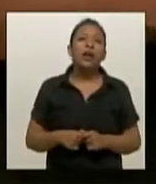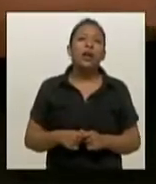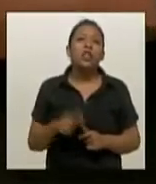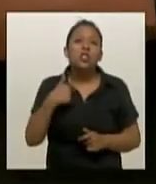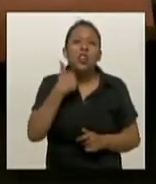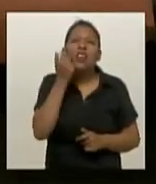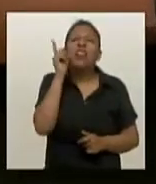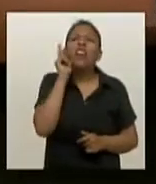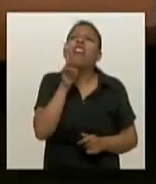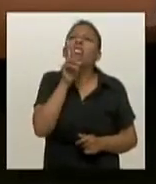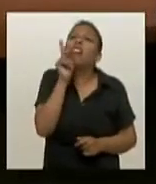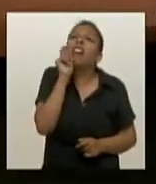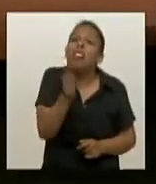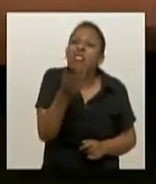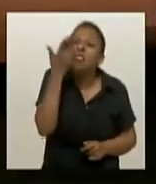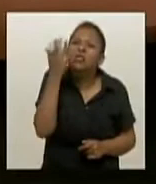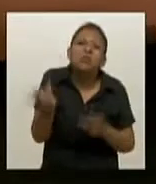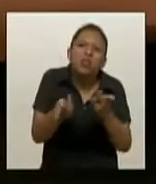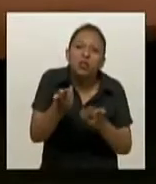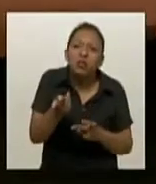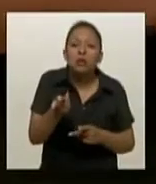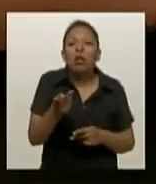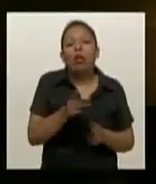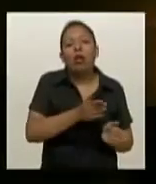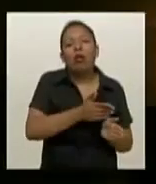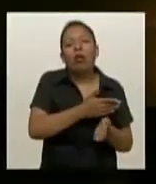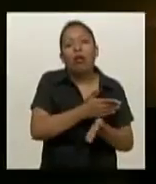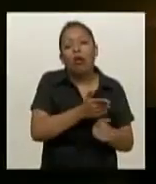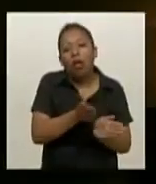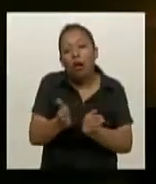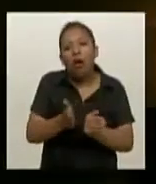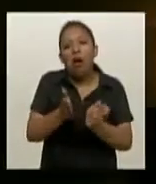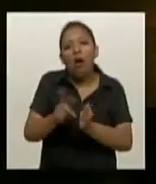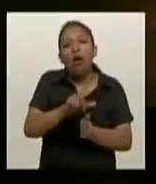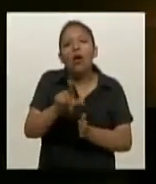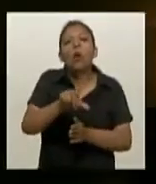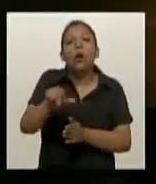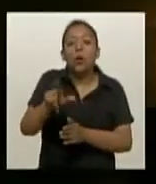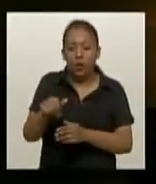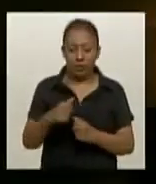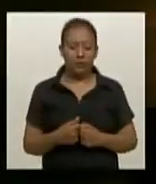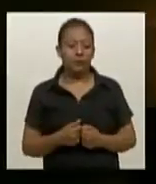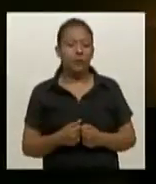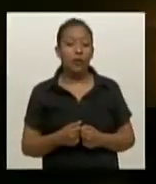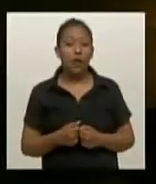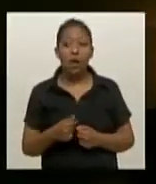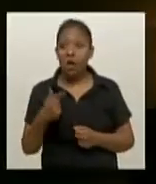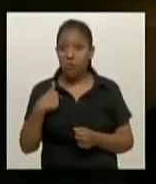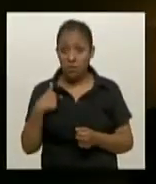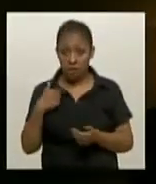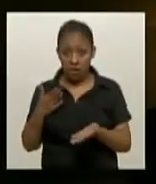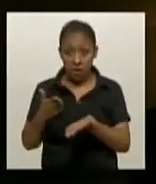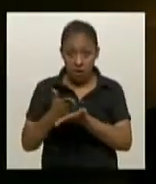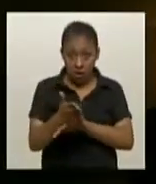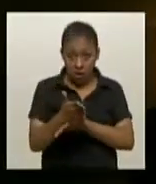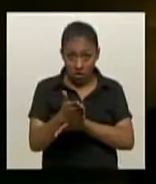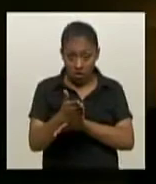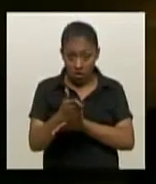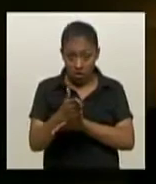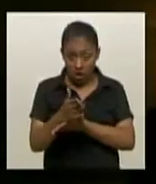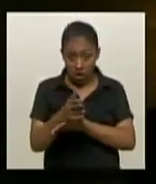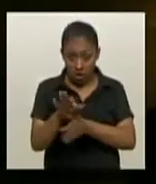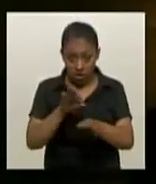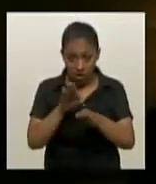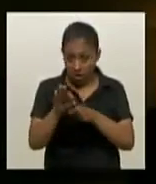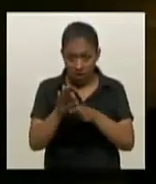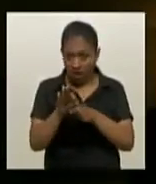quise saber de la respuesta, sin embargo, fueron largas, largas. Ya no me permiten la entrada a la empresa. Me detienen en la caseta de vigilancia